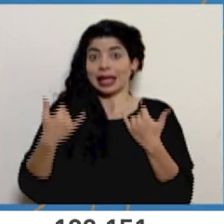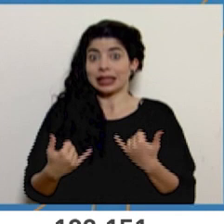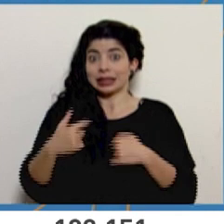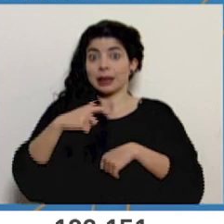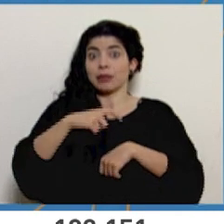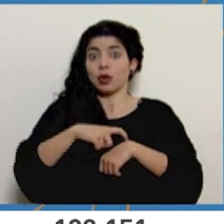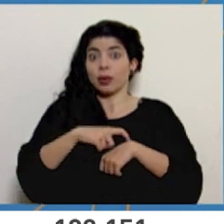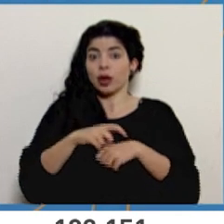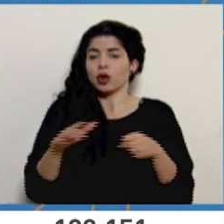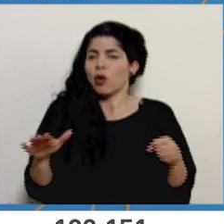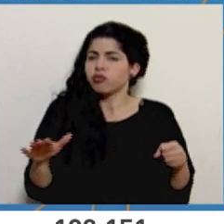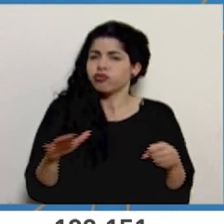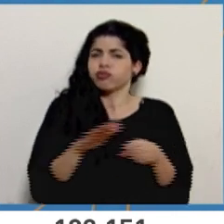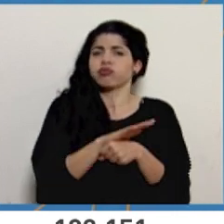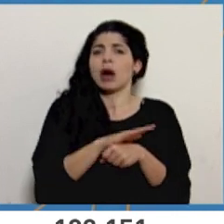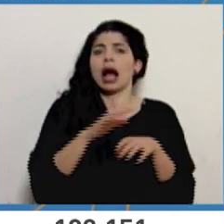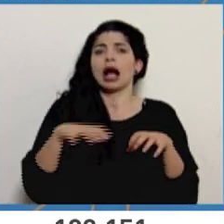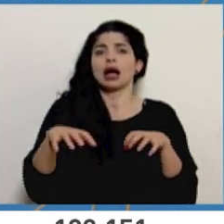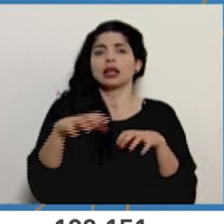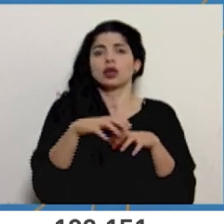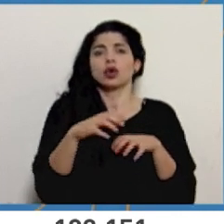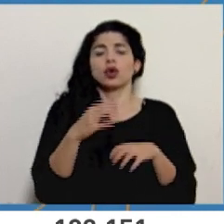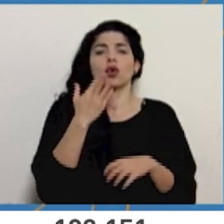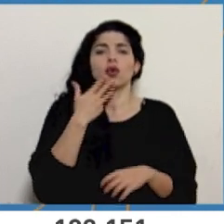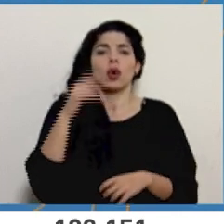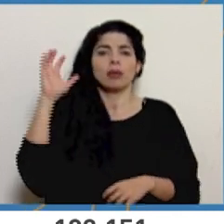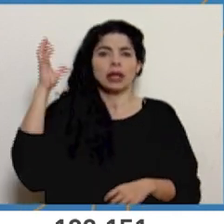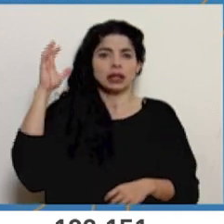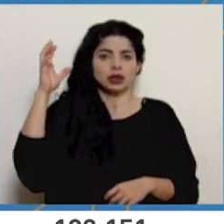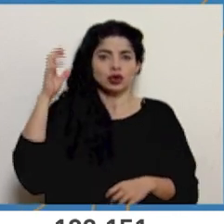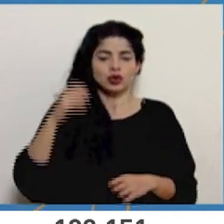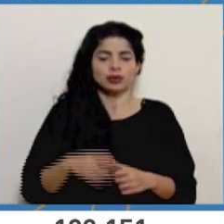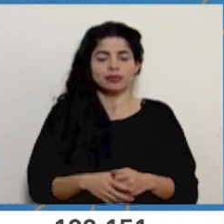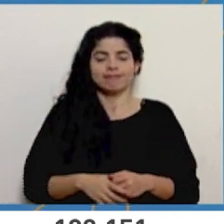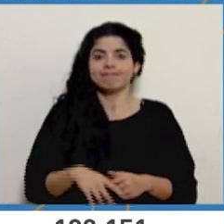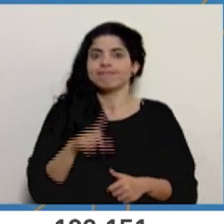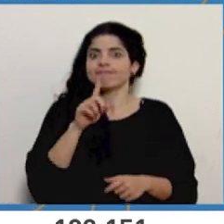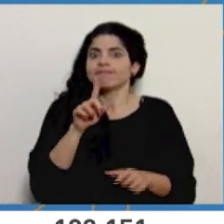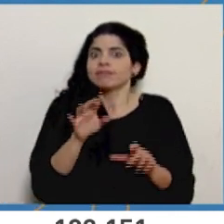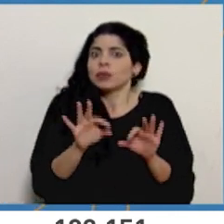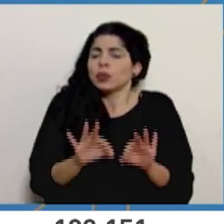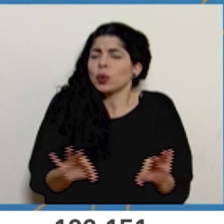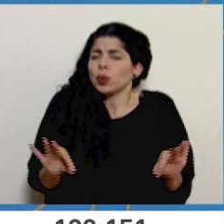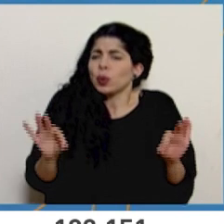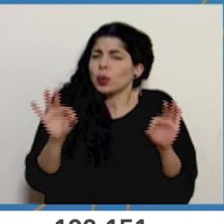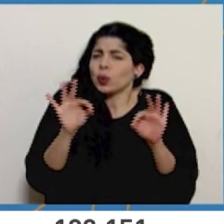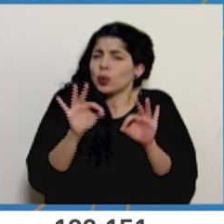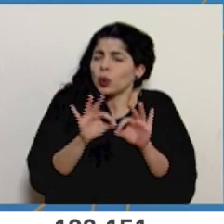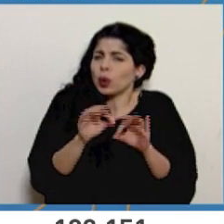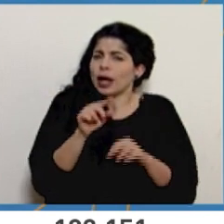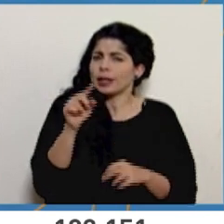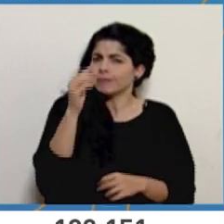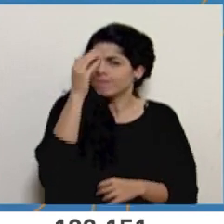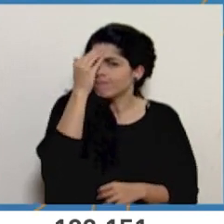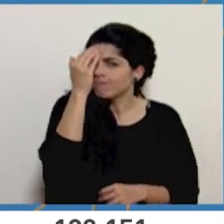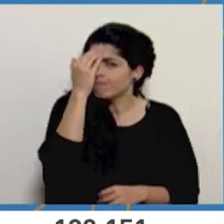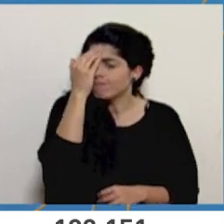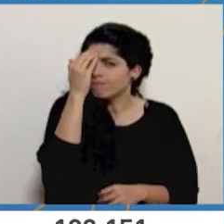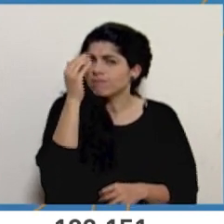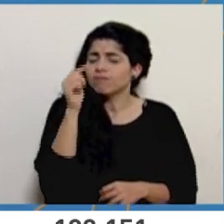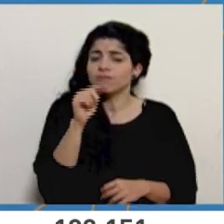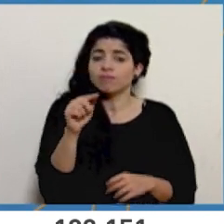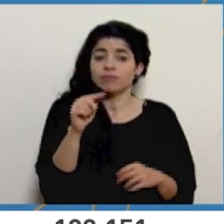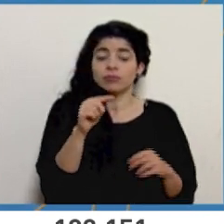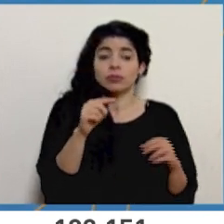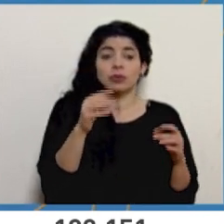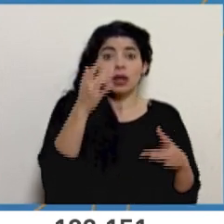sus cantones en alerta amarilla. Es importantísimo tener presente que este descenso